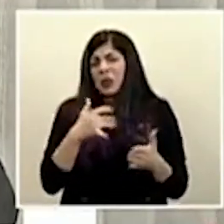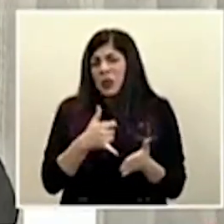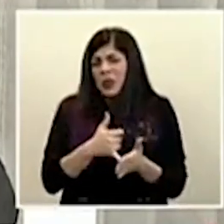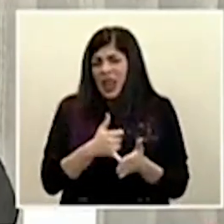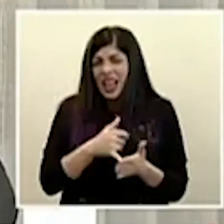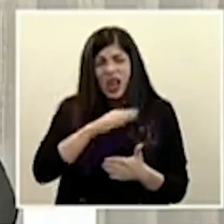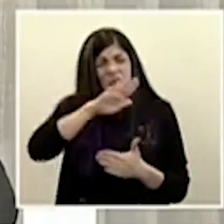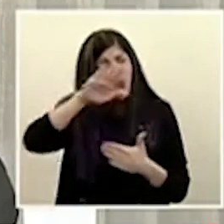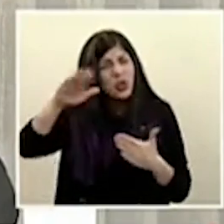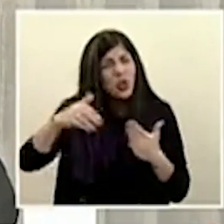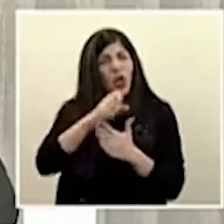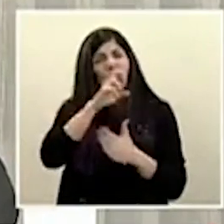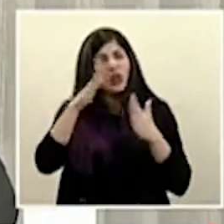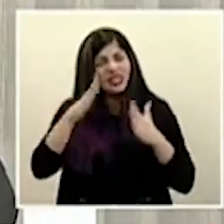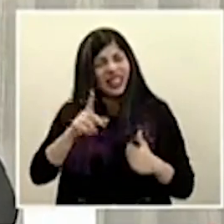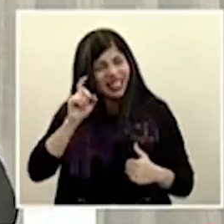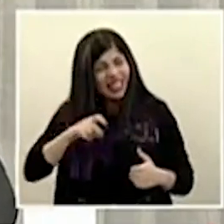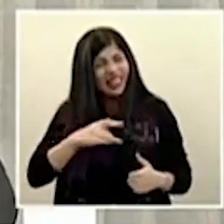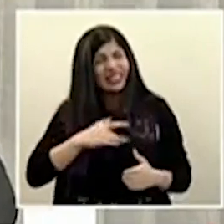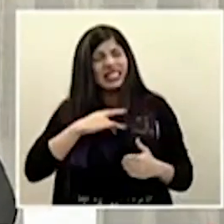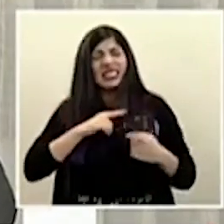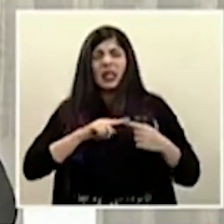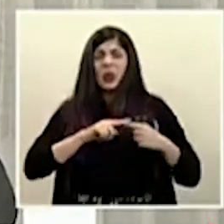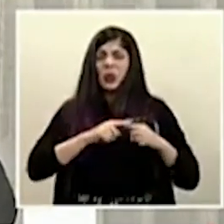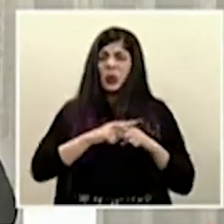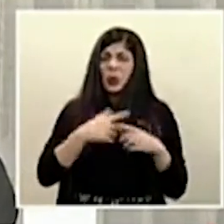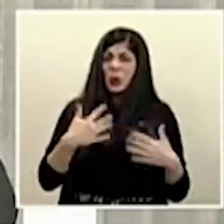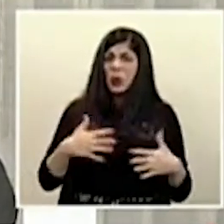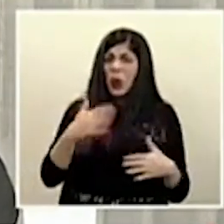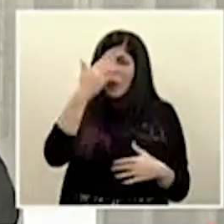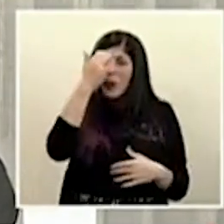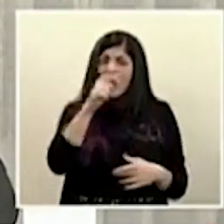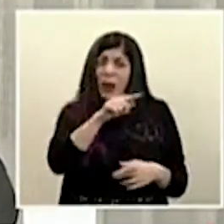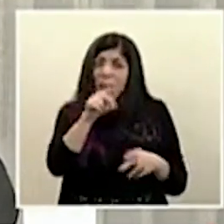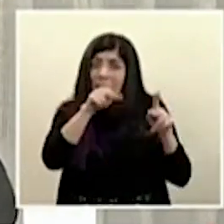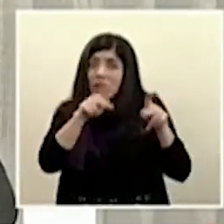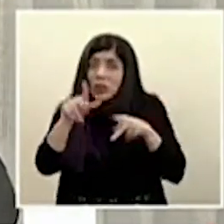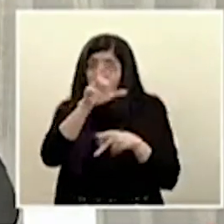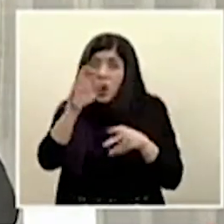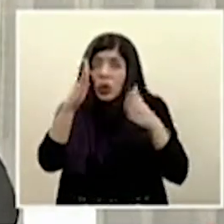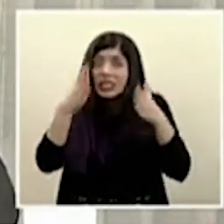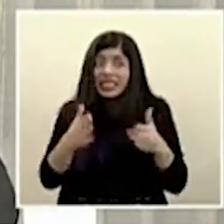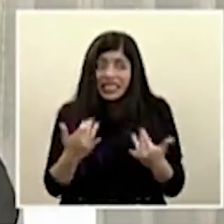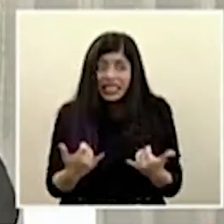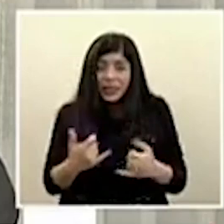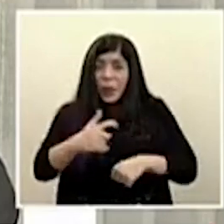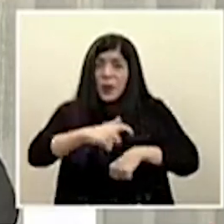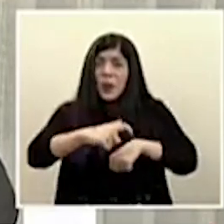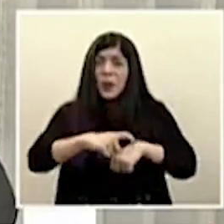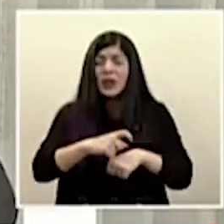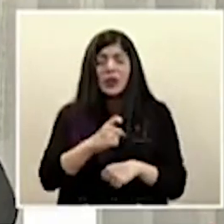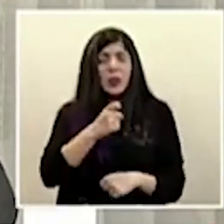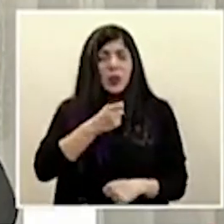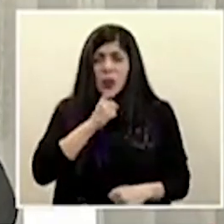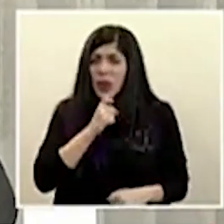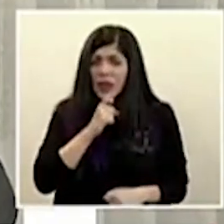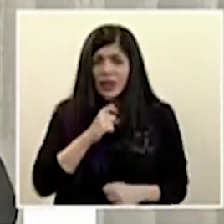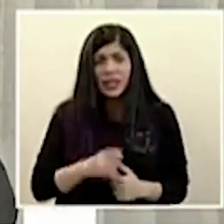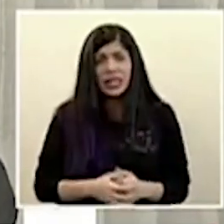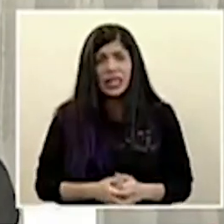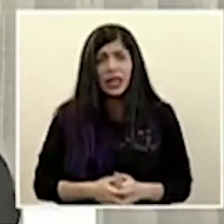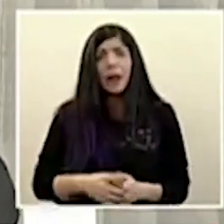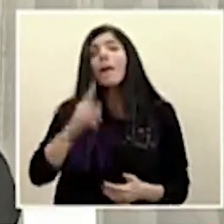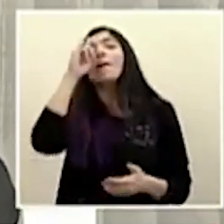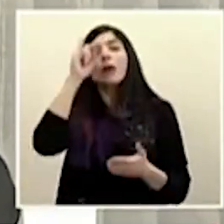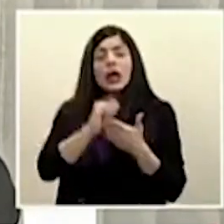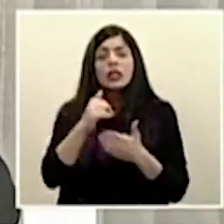a todos los costarricenses, porque estamos hablando de una población costarricense que está en un momento muy difícil. Por